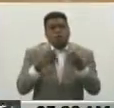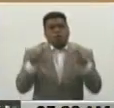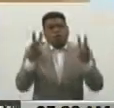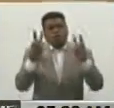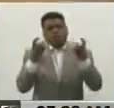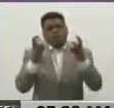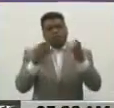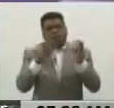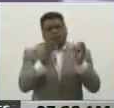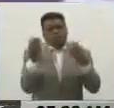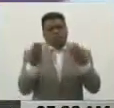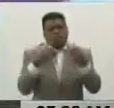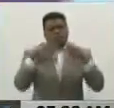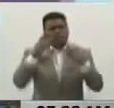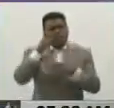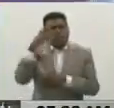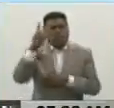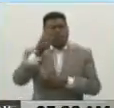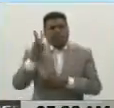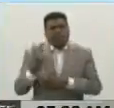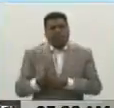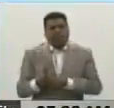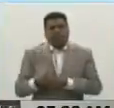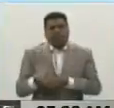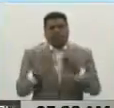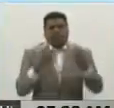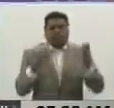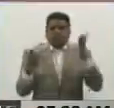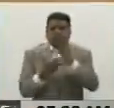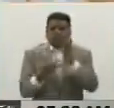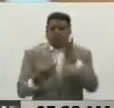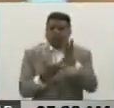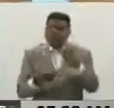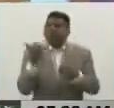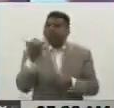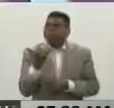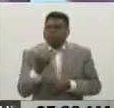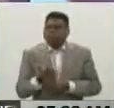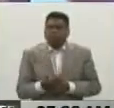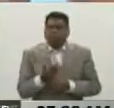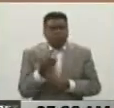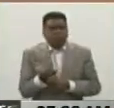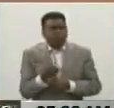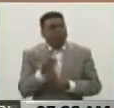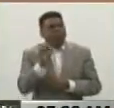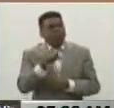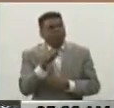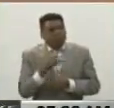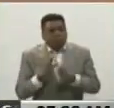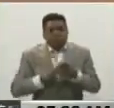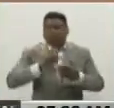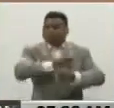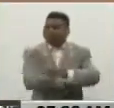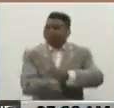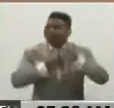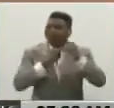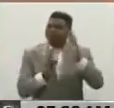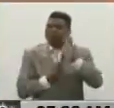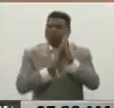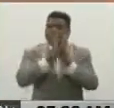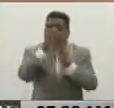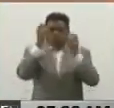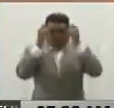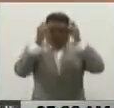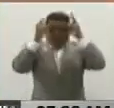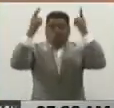comunidades organizadas, el pueblo venezolano, sobre la tecnología que ahora, digamos, ha agarrado más fuerza que nunca en este tema revolucionario, sobre